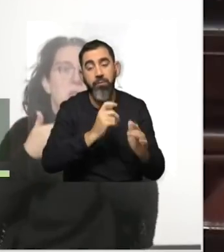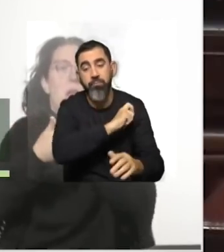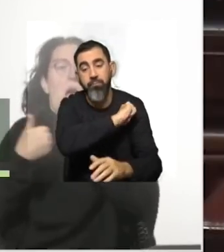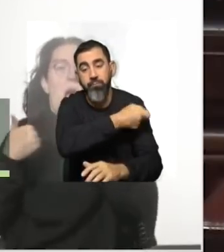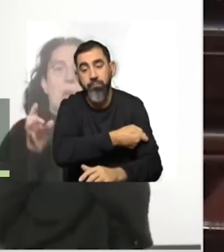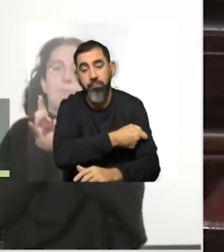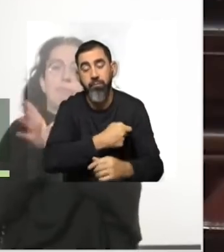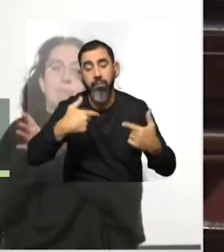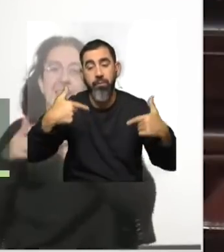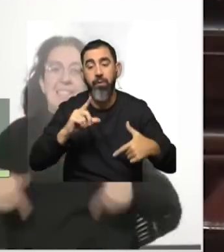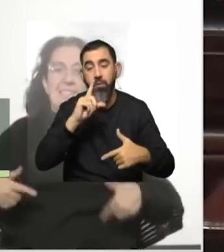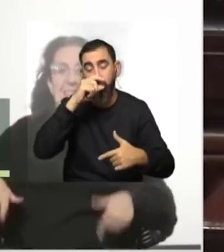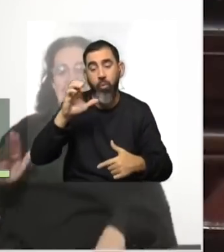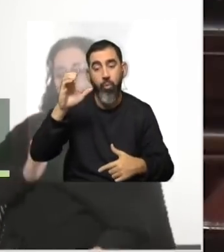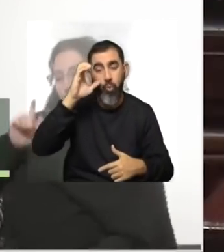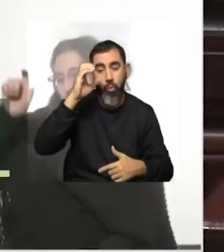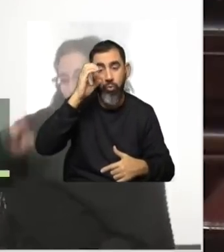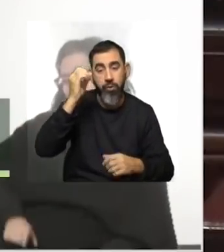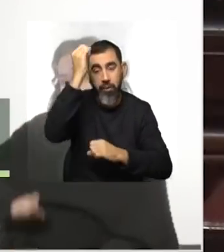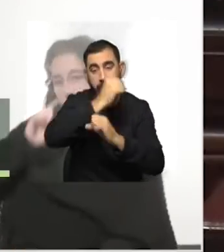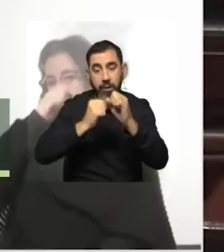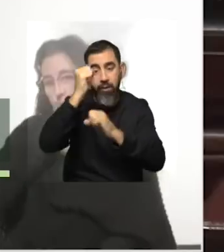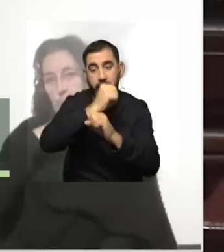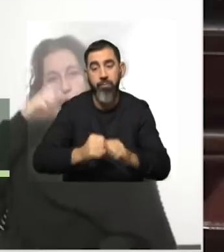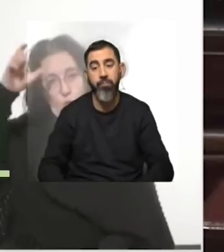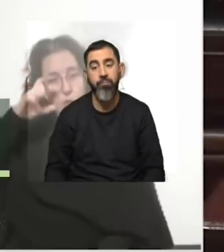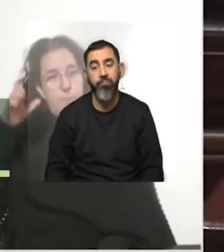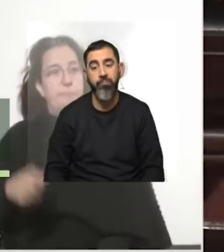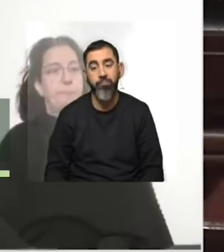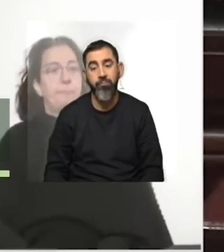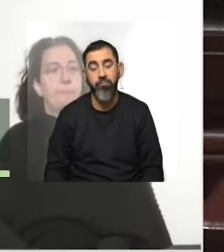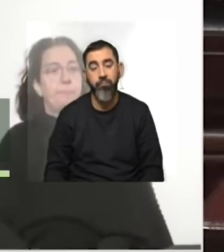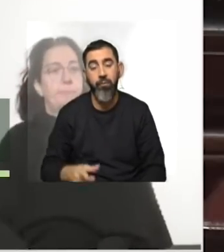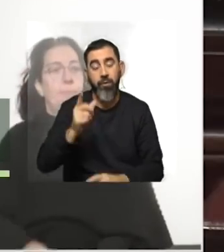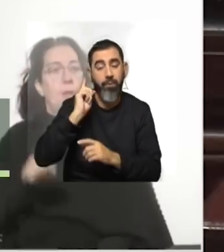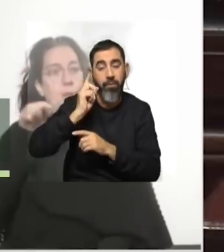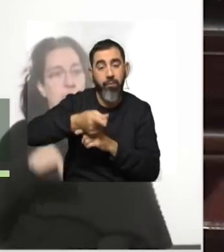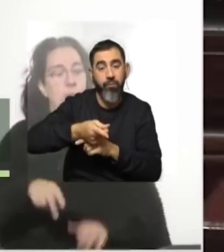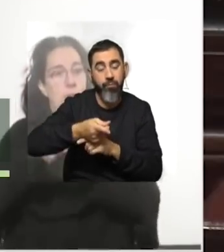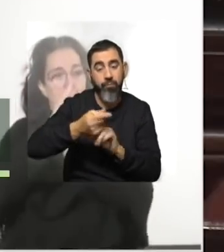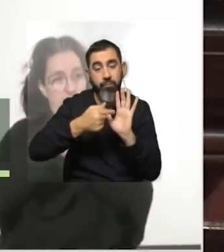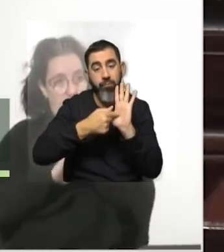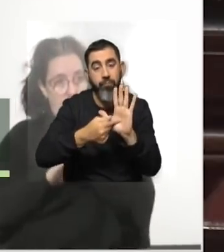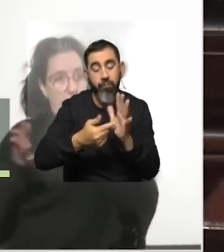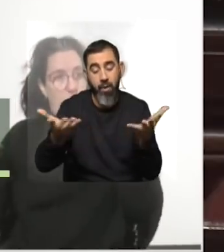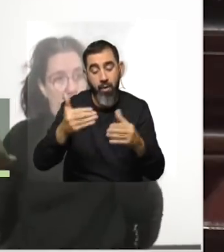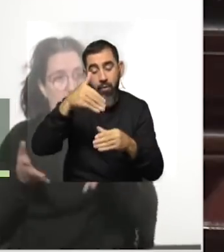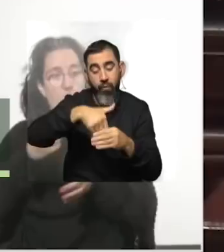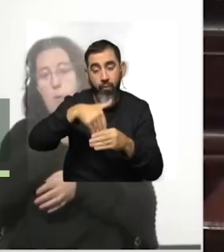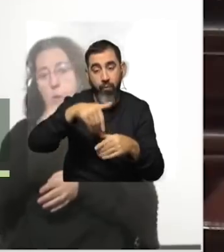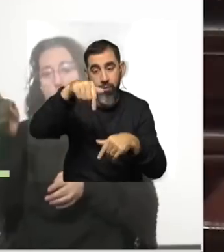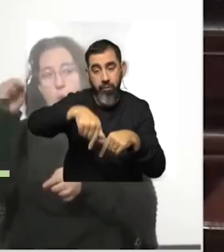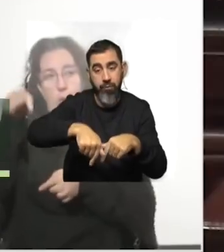cargo de la señora intendente de Montevideo, ingeniera Carolina Cose. Esta resolución, que es la que pondremos a consideración del cuerpo